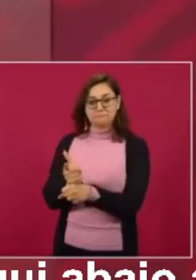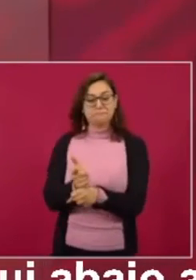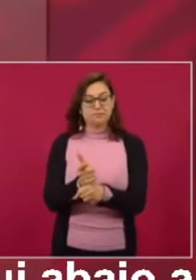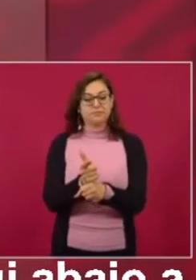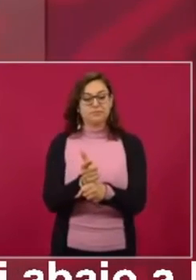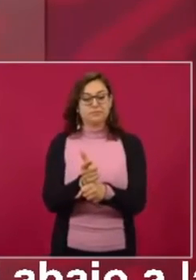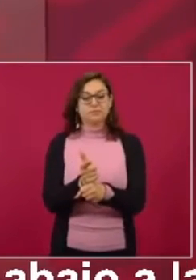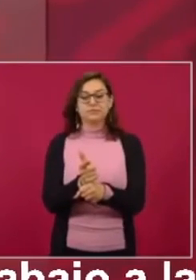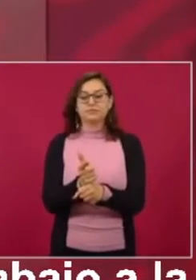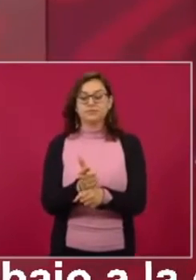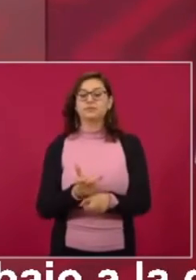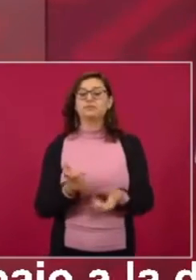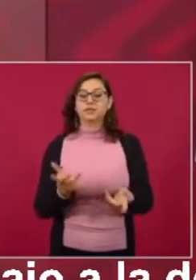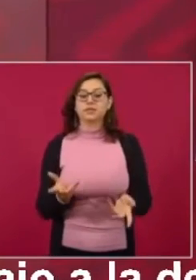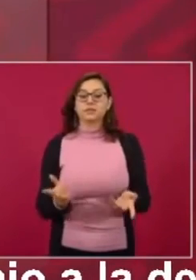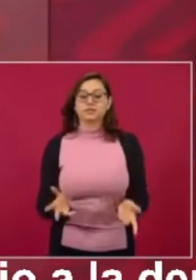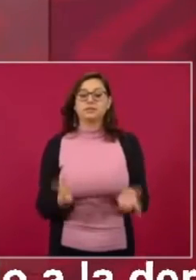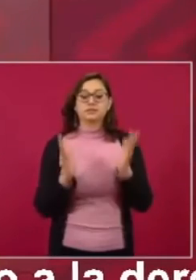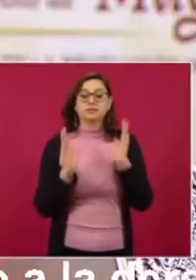se estan